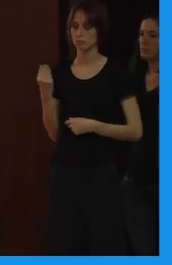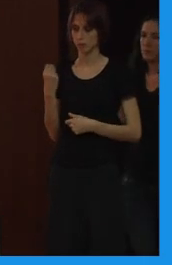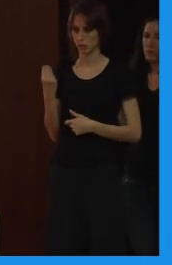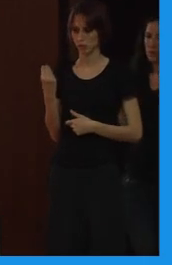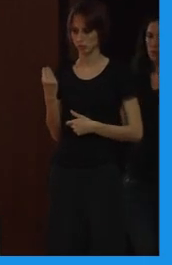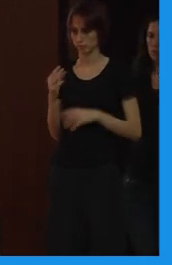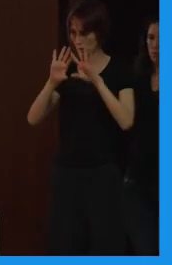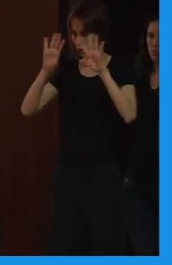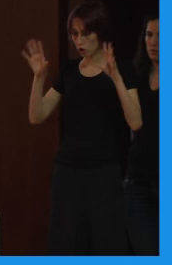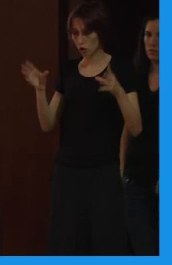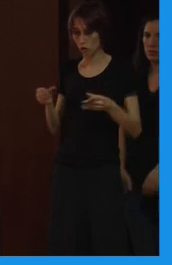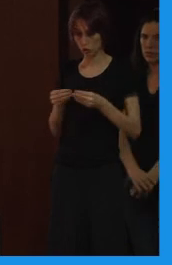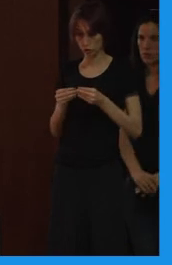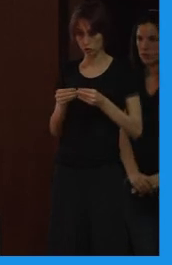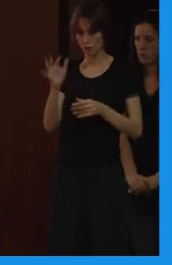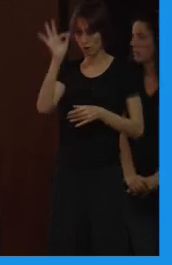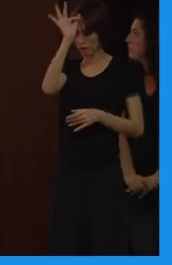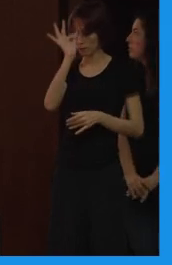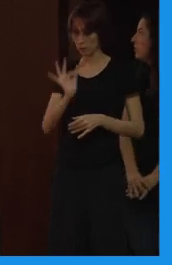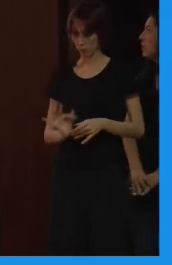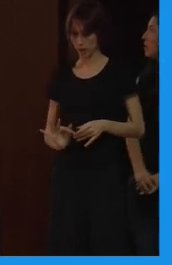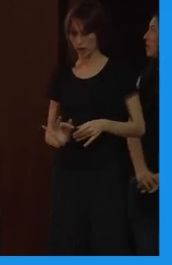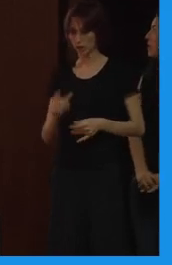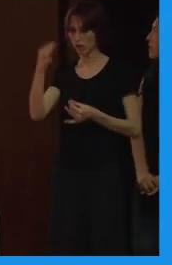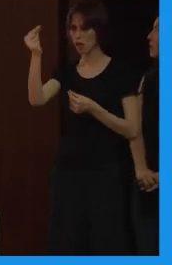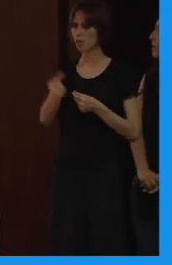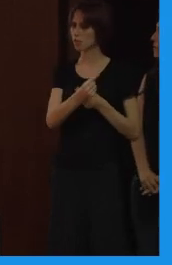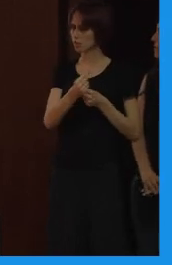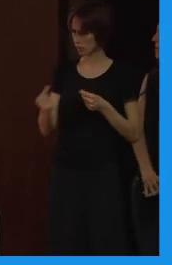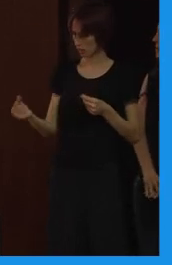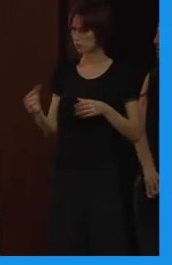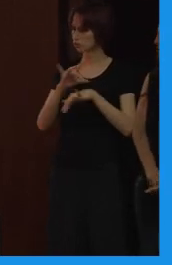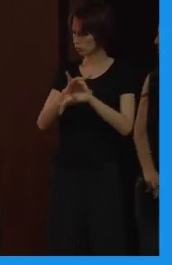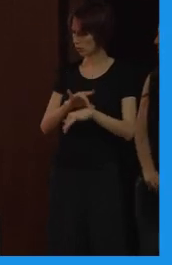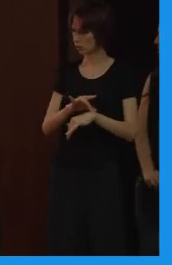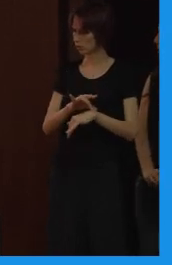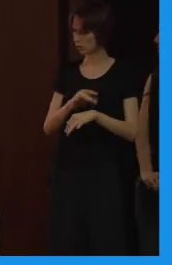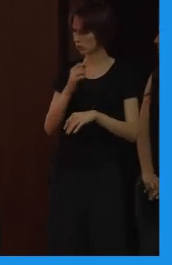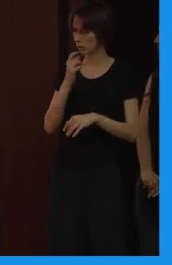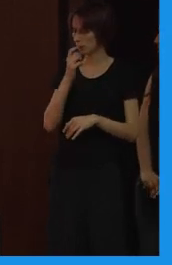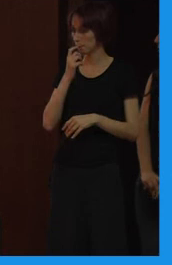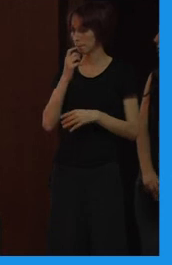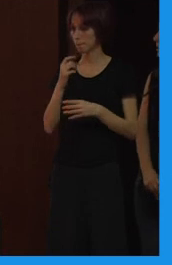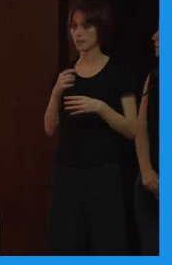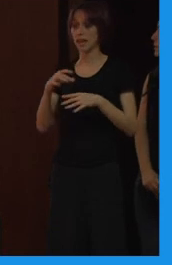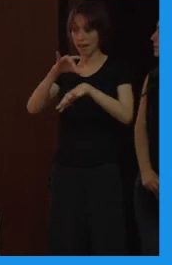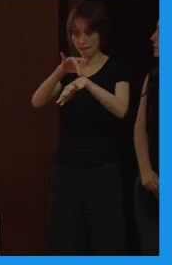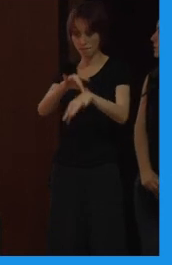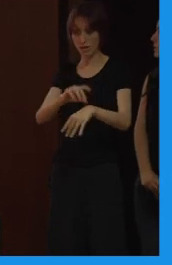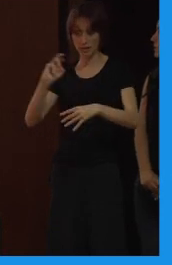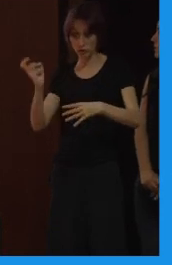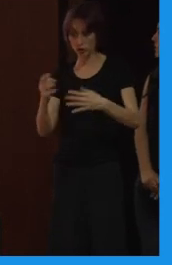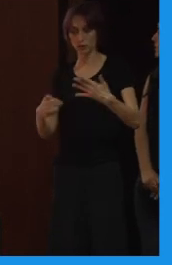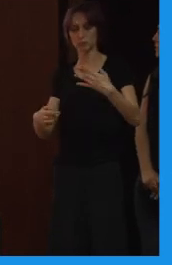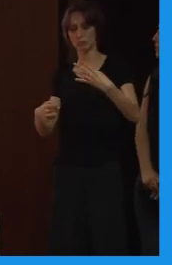Acordaos que la fibromialgia es un diagnóstico clínico. Es por descartar otras enfermedades. Es